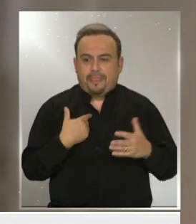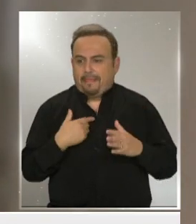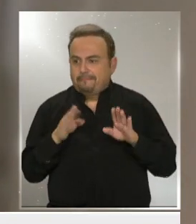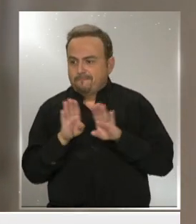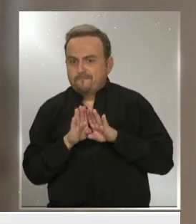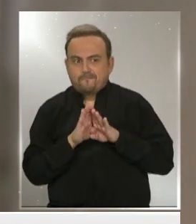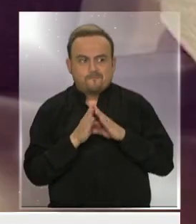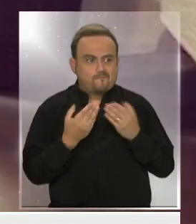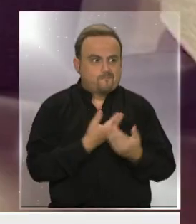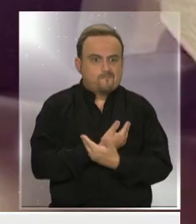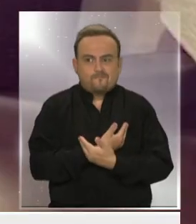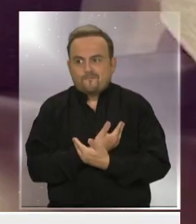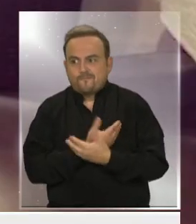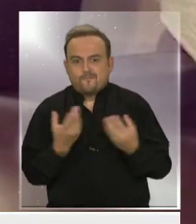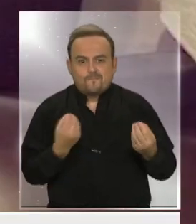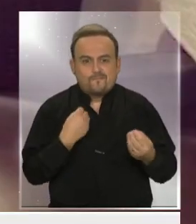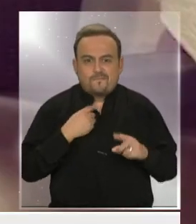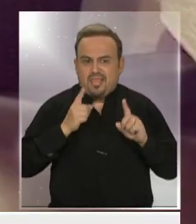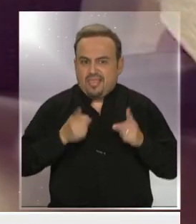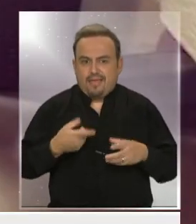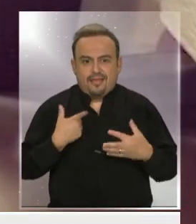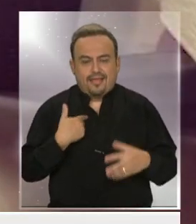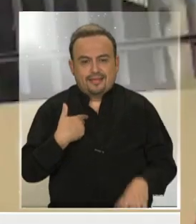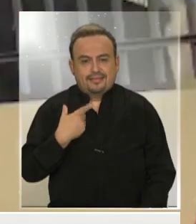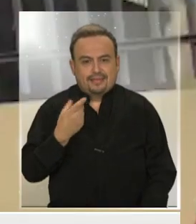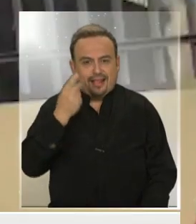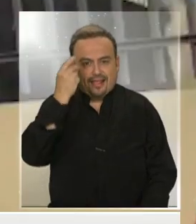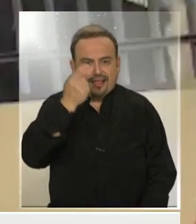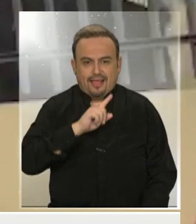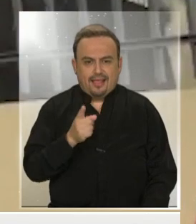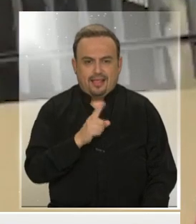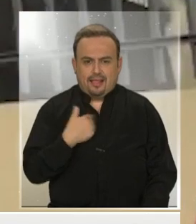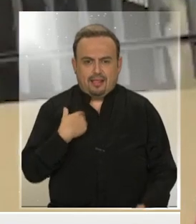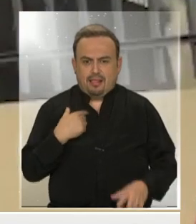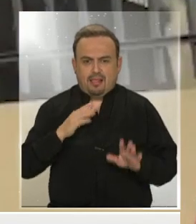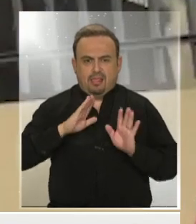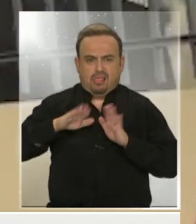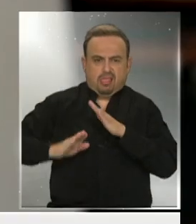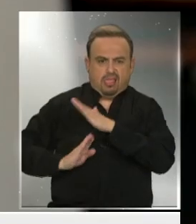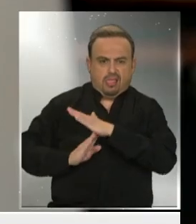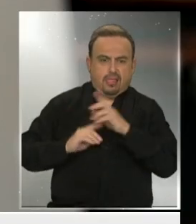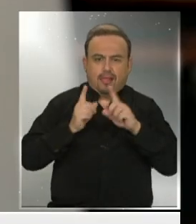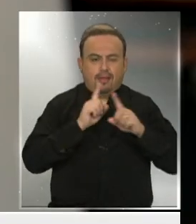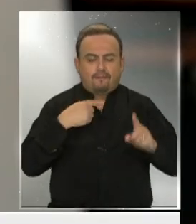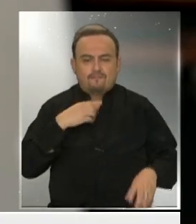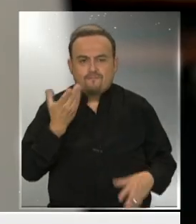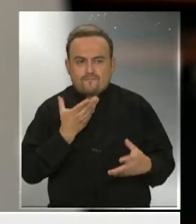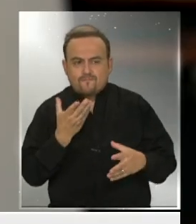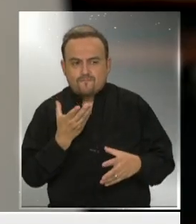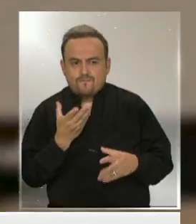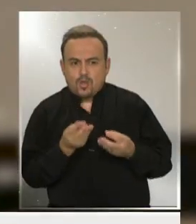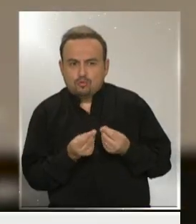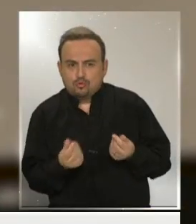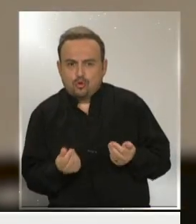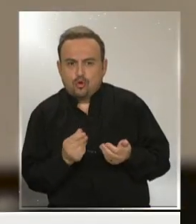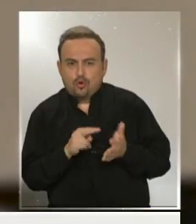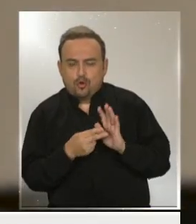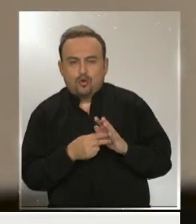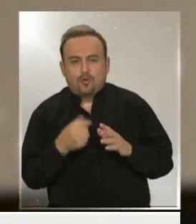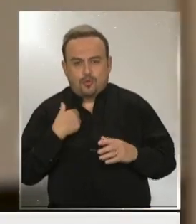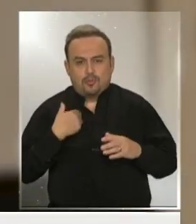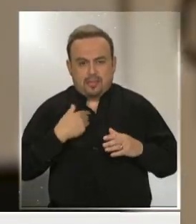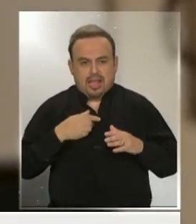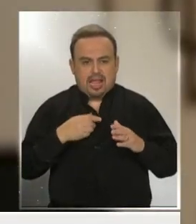casa, tenían que adaptarse y la idea para ellos no era dejar de hacer deporte. Tuve que buscar una solución y fue el implementar